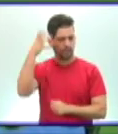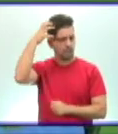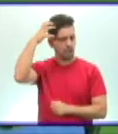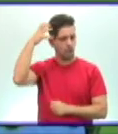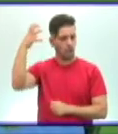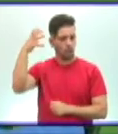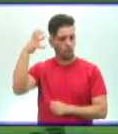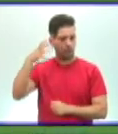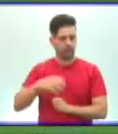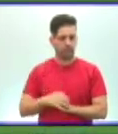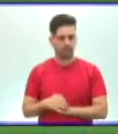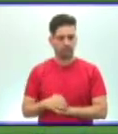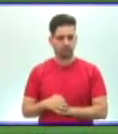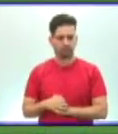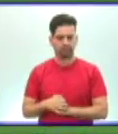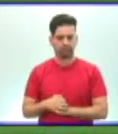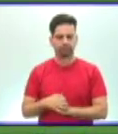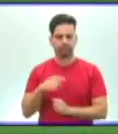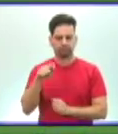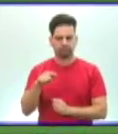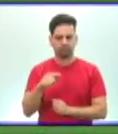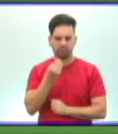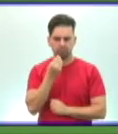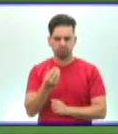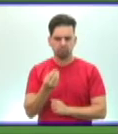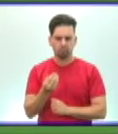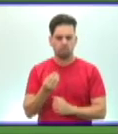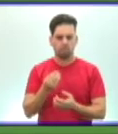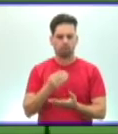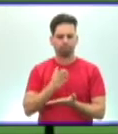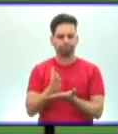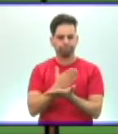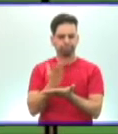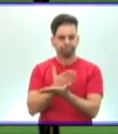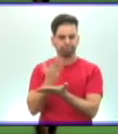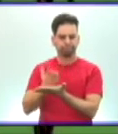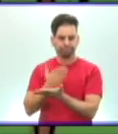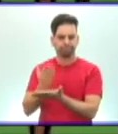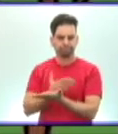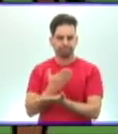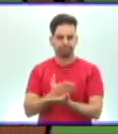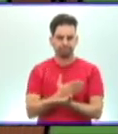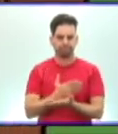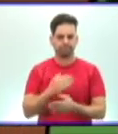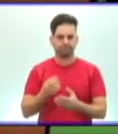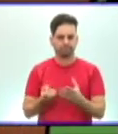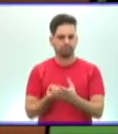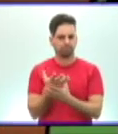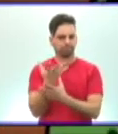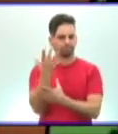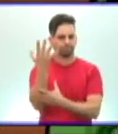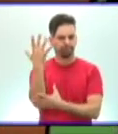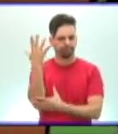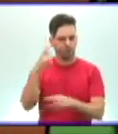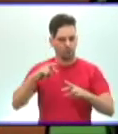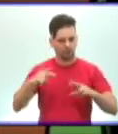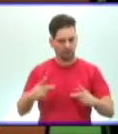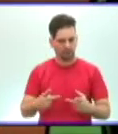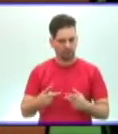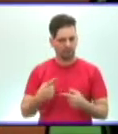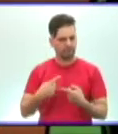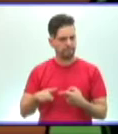Támesis, empezando a recuperar la flora y la fauna marina que en su día la habitaron. Pero no siempre ha sido así, no siempre ha sido